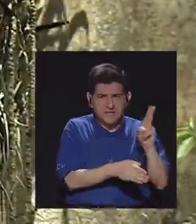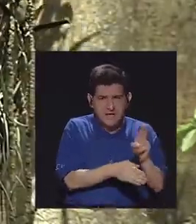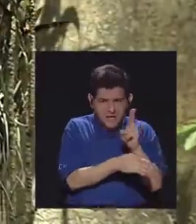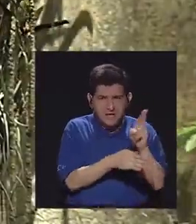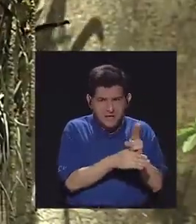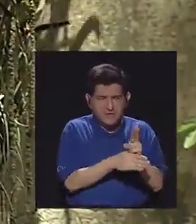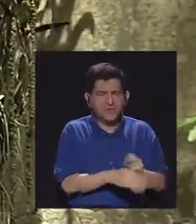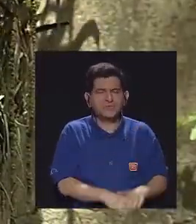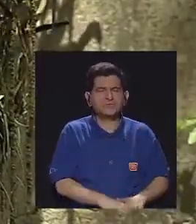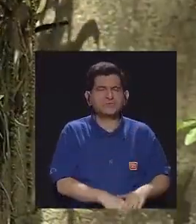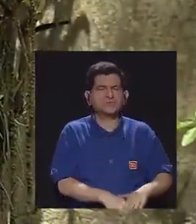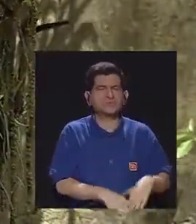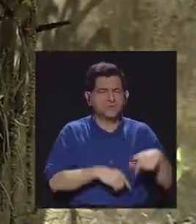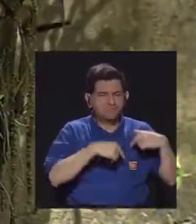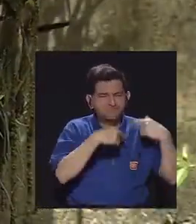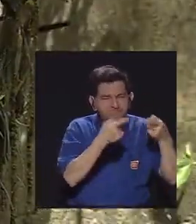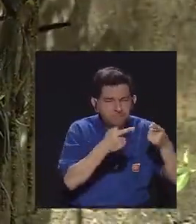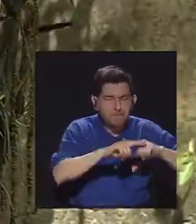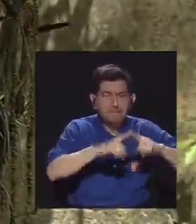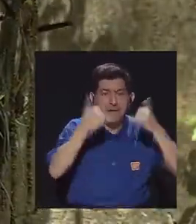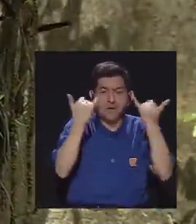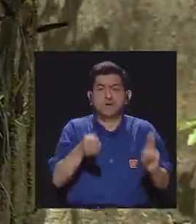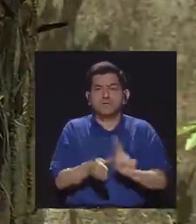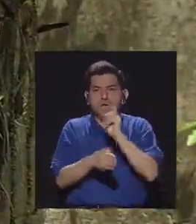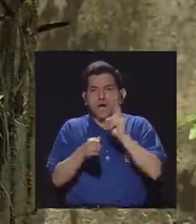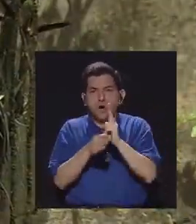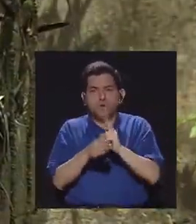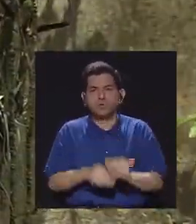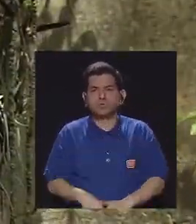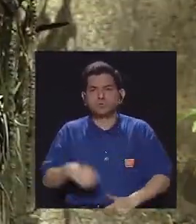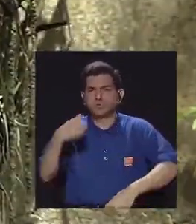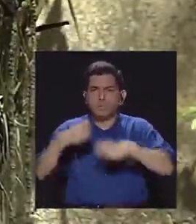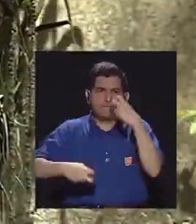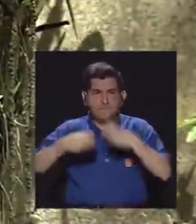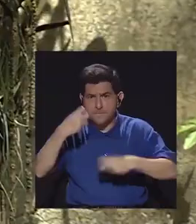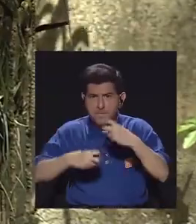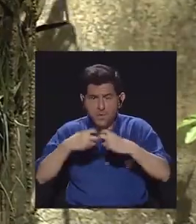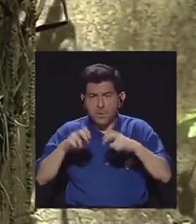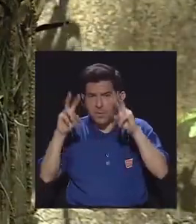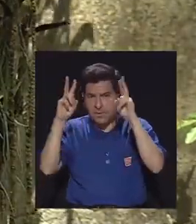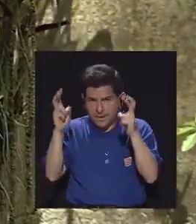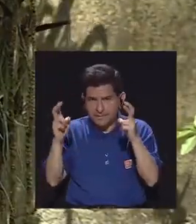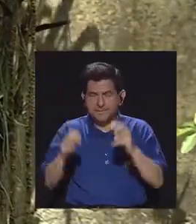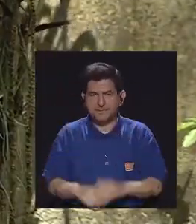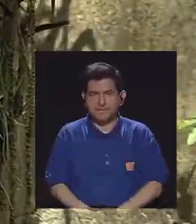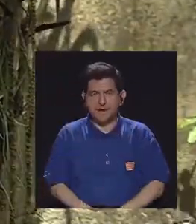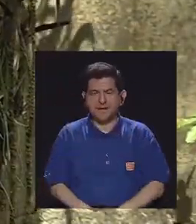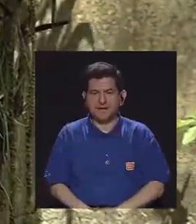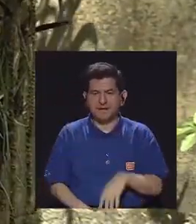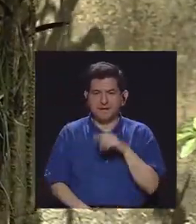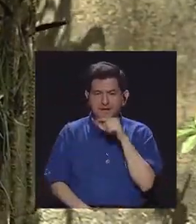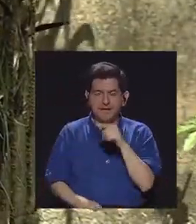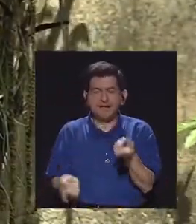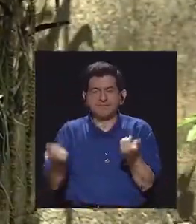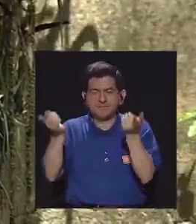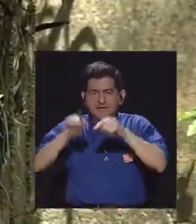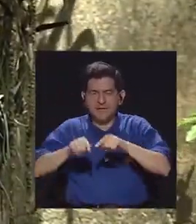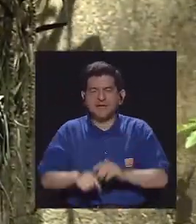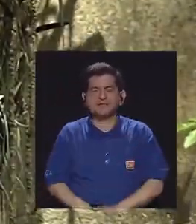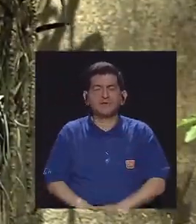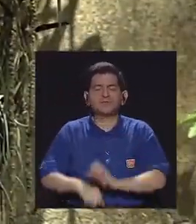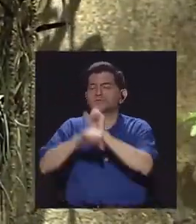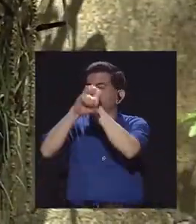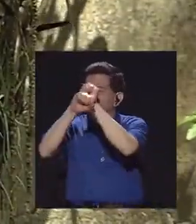consumo, pero ya cuando están en consumo problemático, lo que decimos nosotros como consumo problemático o